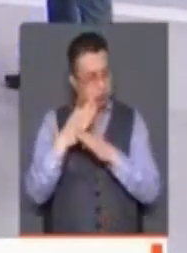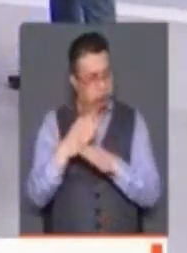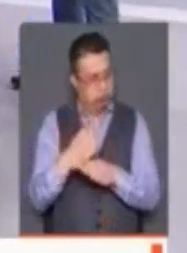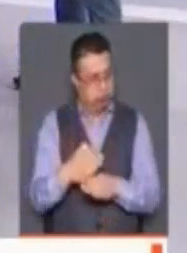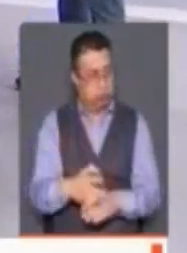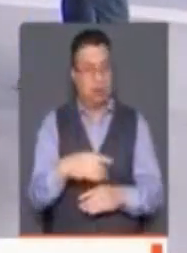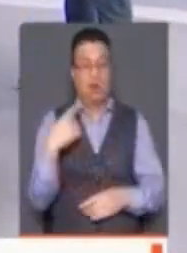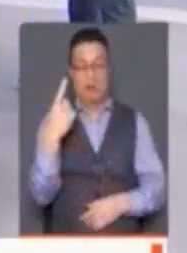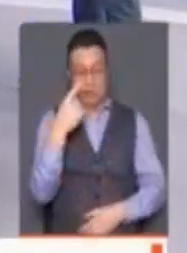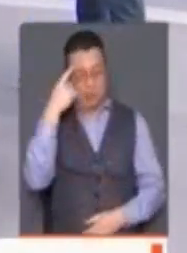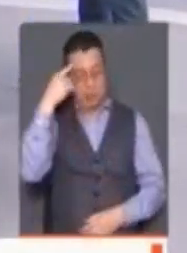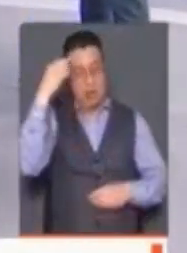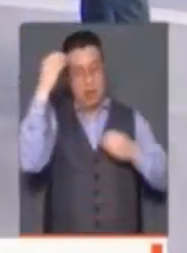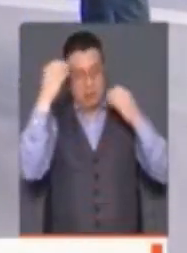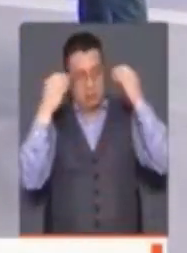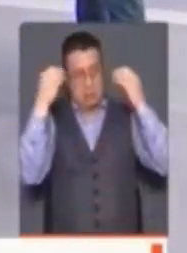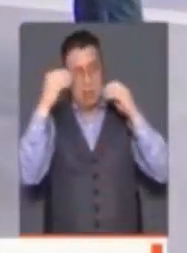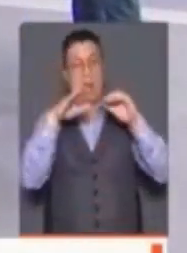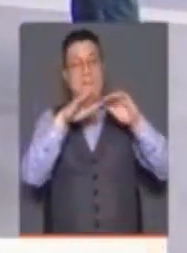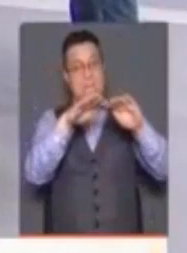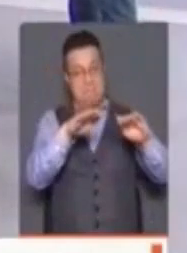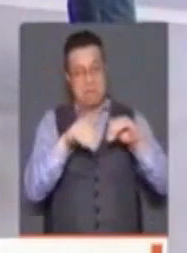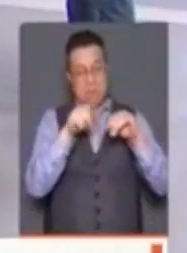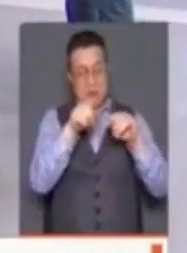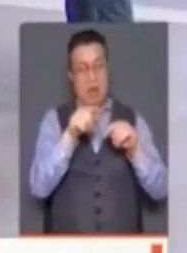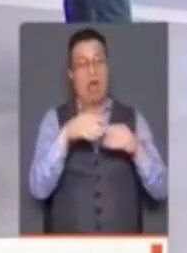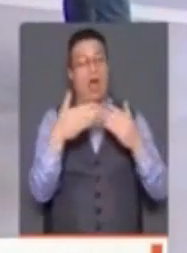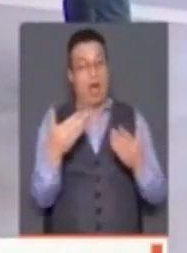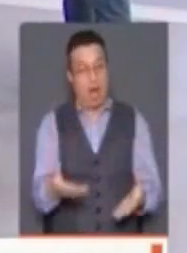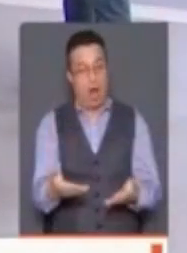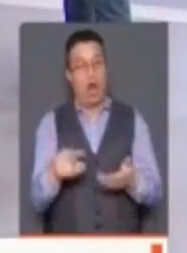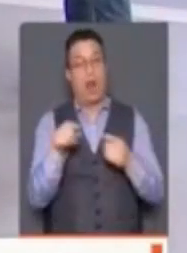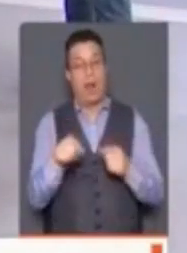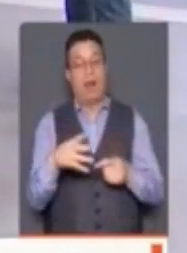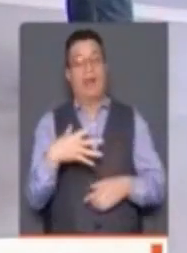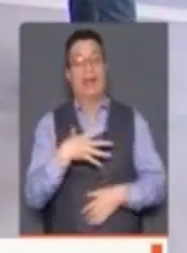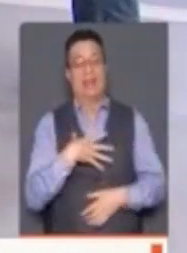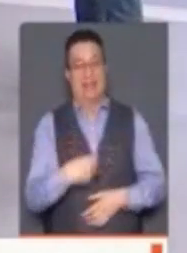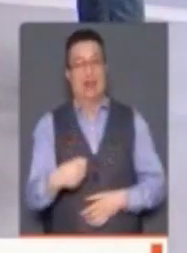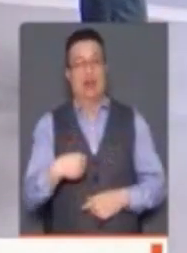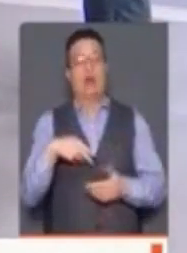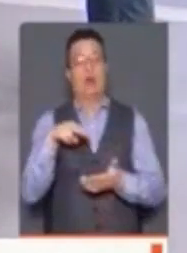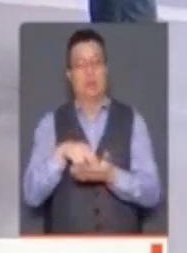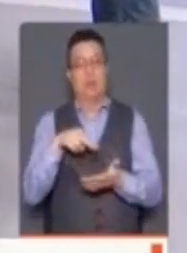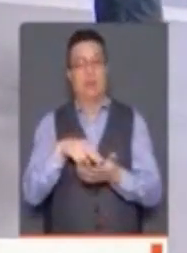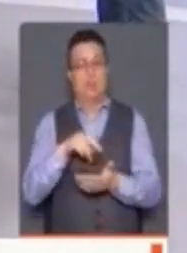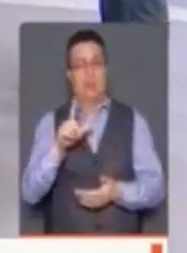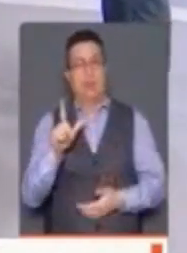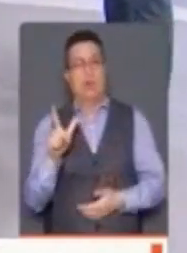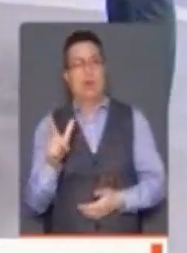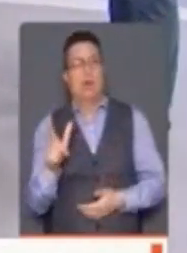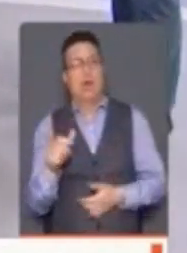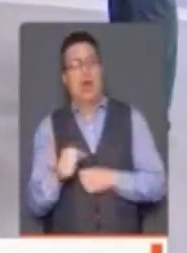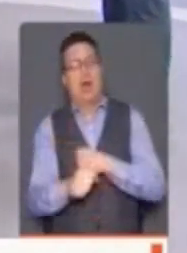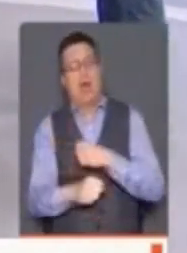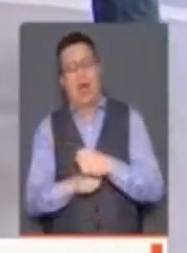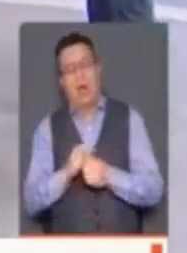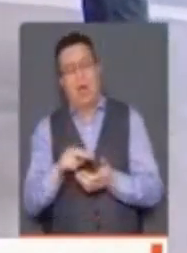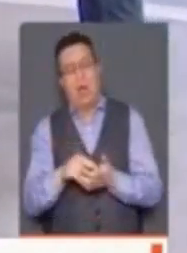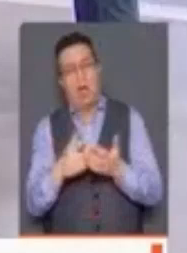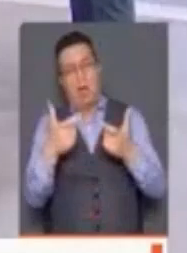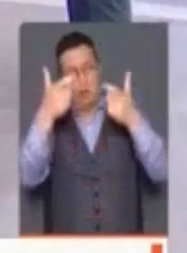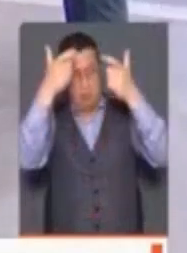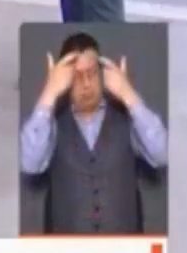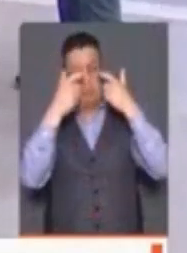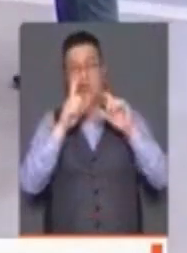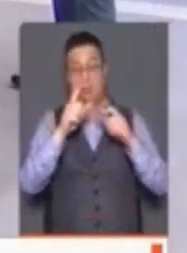pienso en realidad que eso es la misma impronta que le habrá pasado a su hijo. Y su hijo ha esperado demasiado para reinar. Y este reinado de Carlos no será tan breve